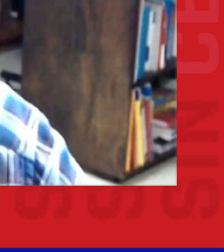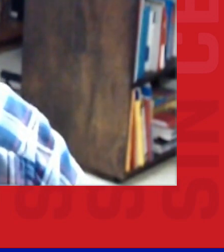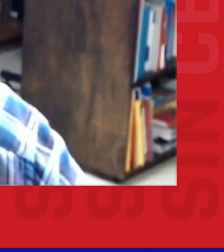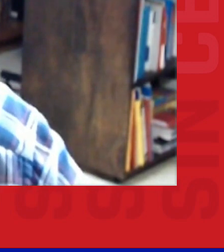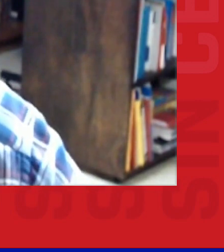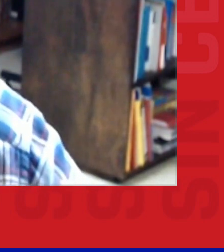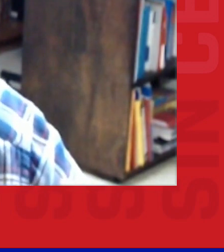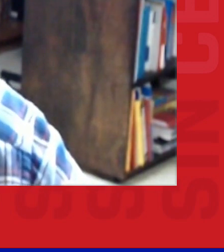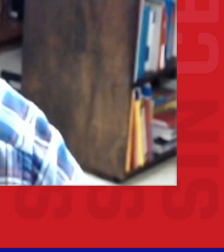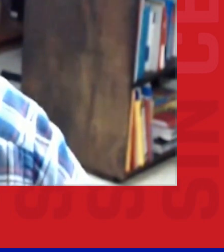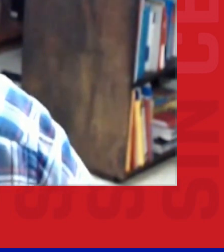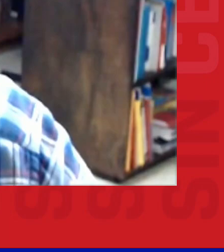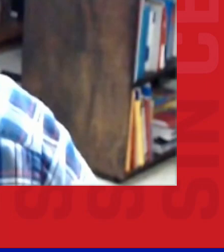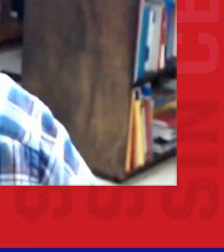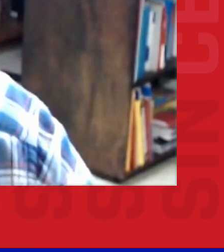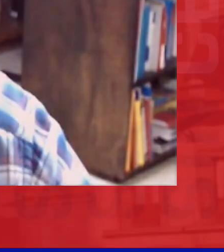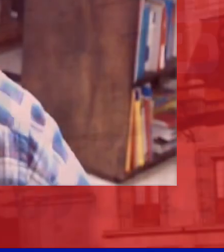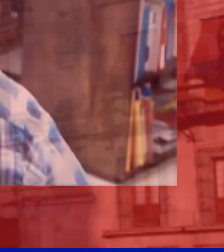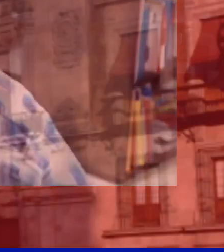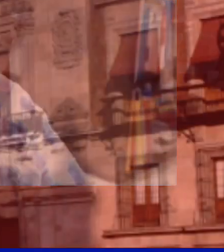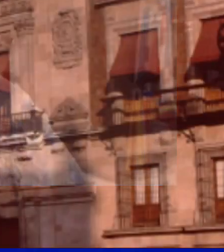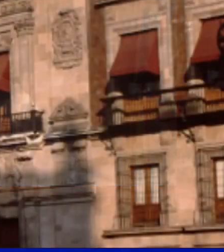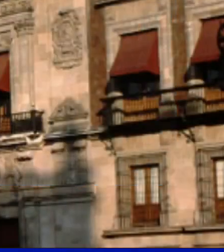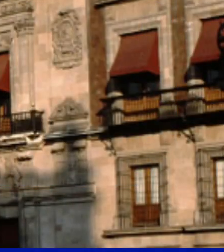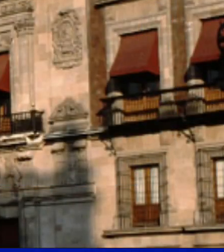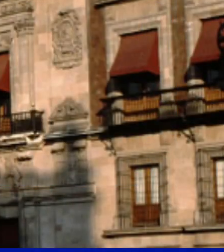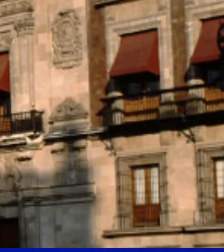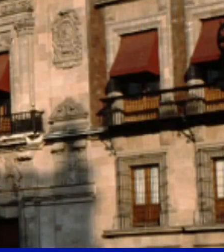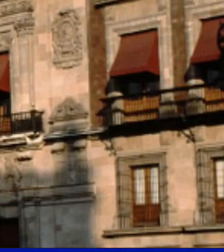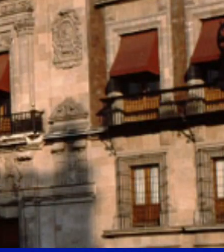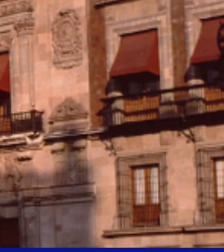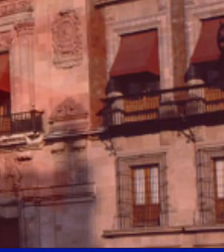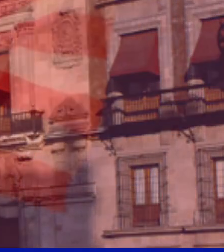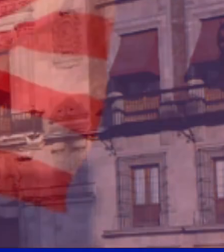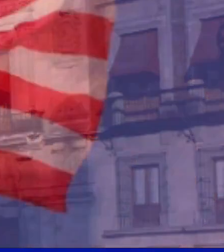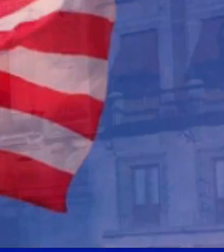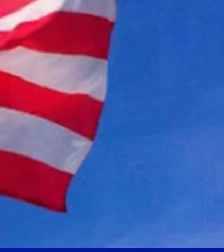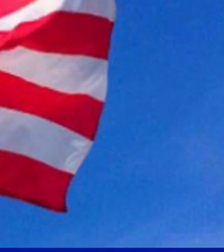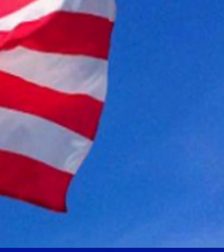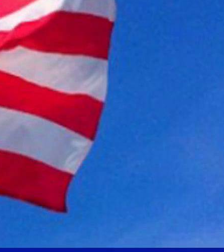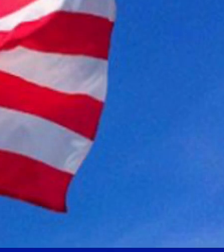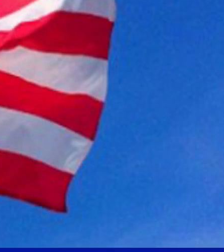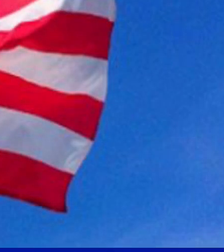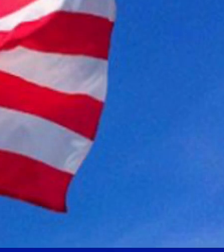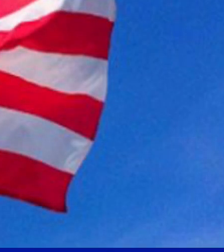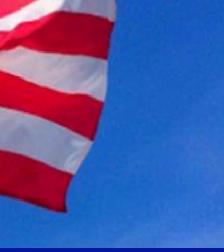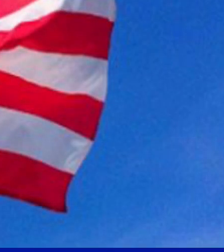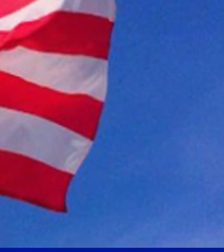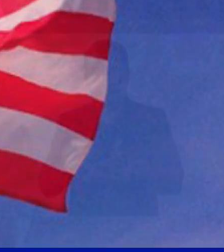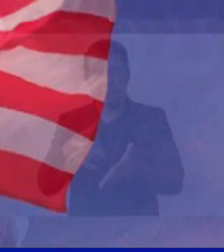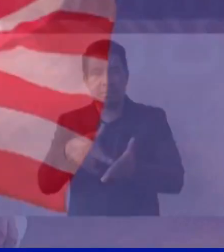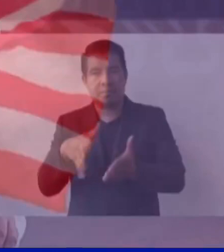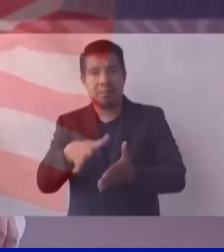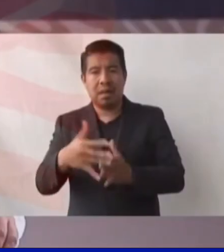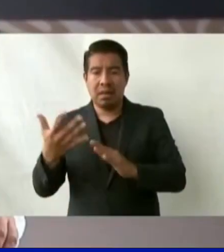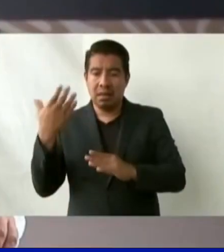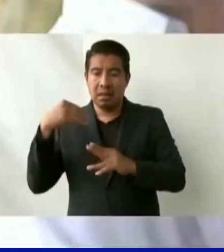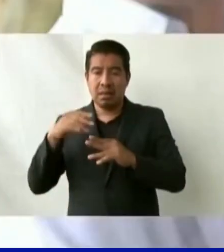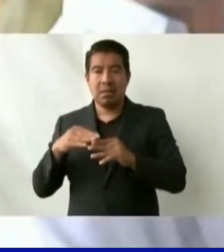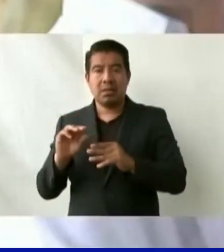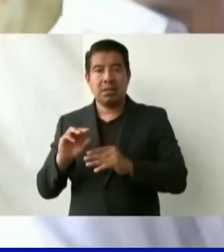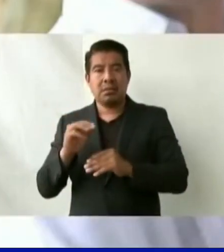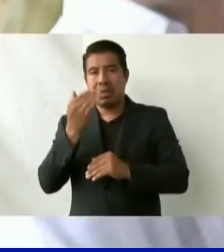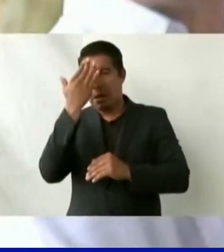en gobiernos anteriores, a los intereses de Estados Unidos. Y además, simbólicamente, y además mediáticamente, y seguramente